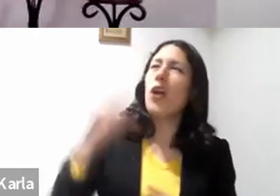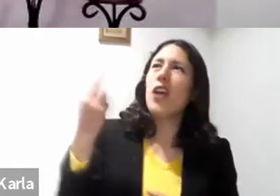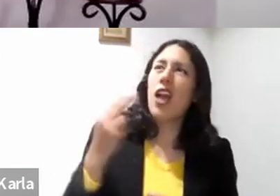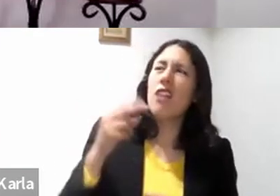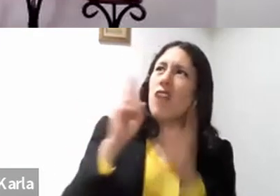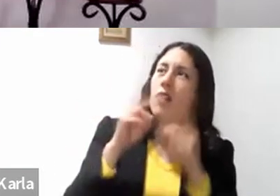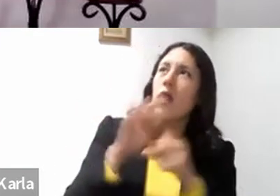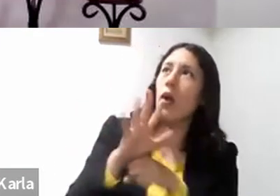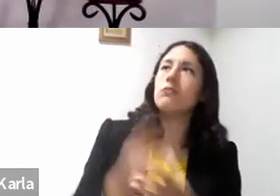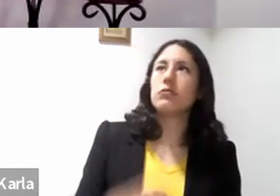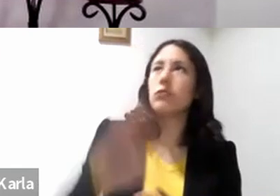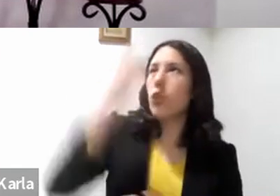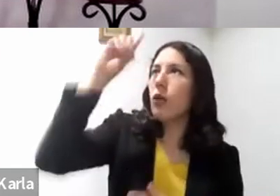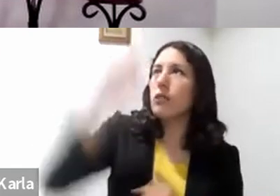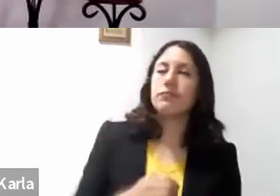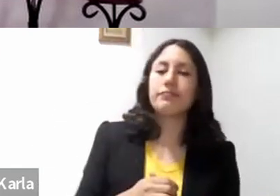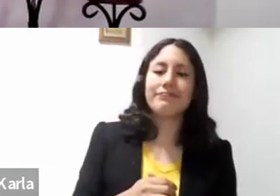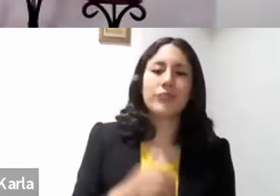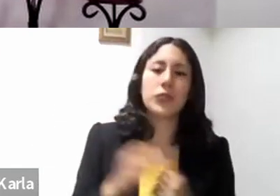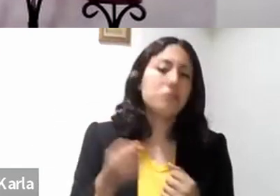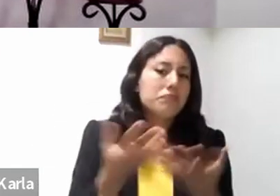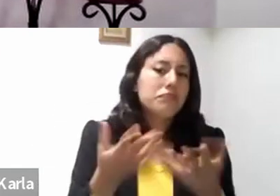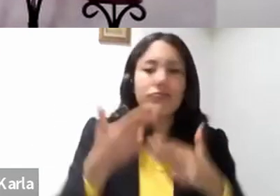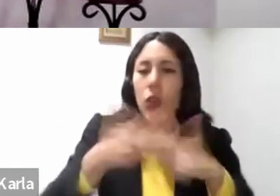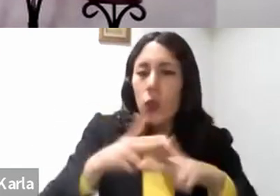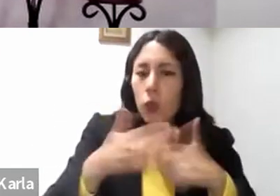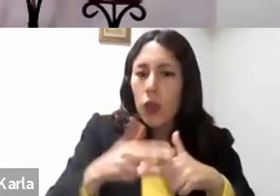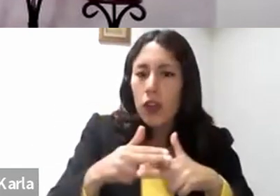así que tres opciones una herramienta sencilla y